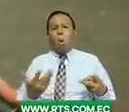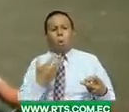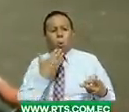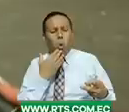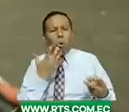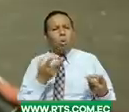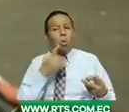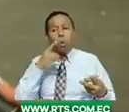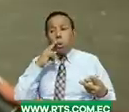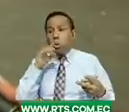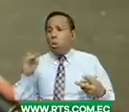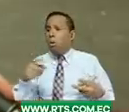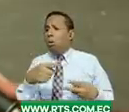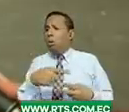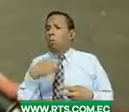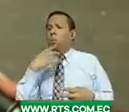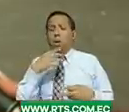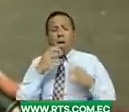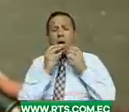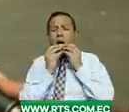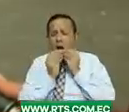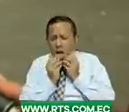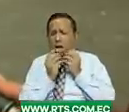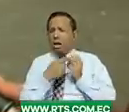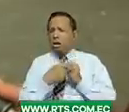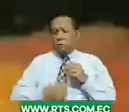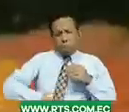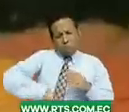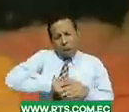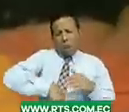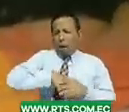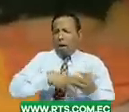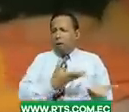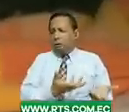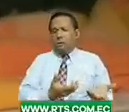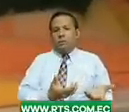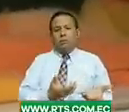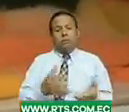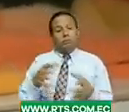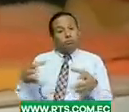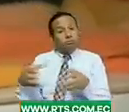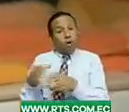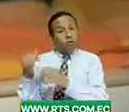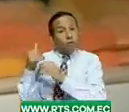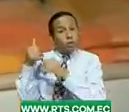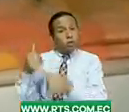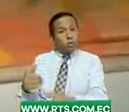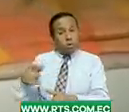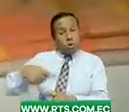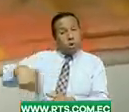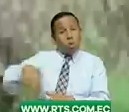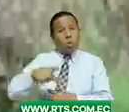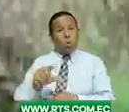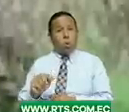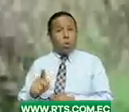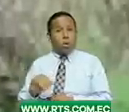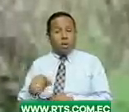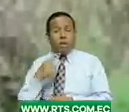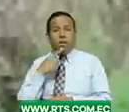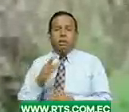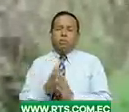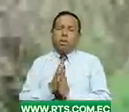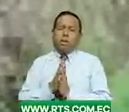la Fundación Loki piden a las autoridades, en este caso de Rumiñahui, intervenir para que situaciones como estas no se